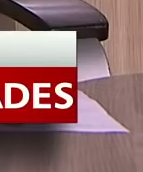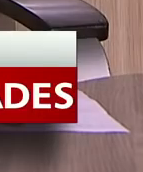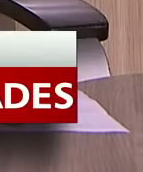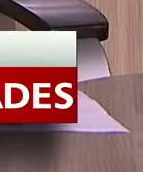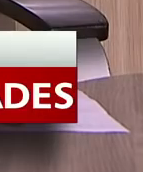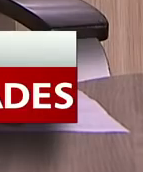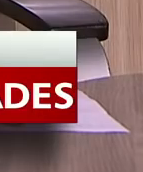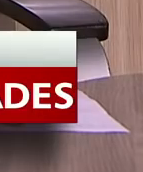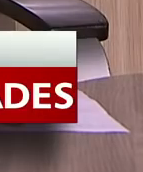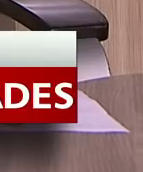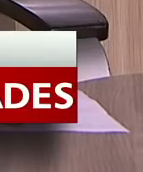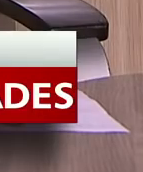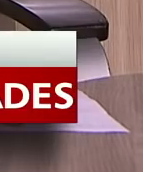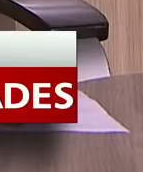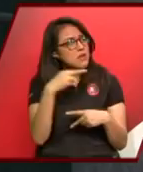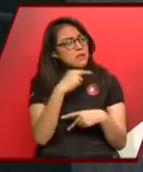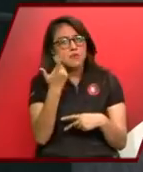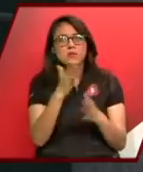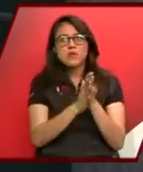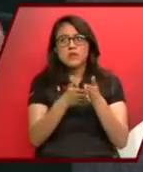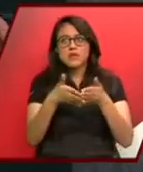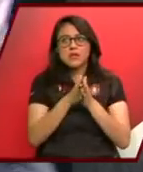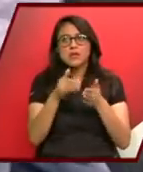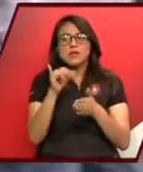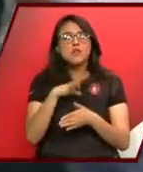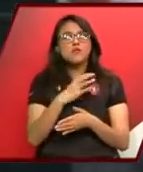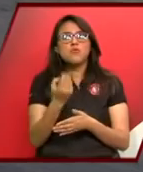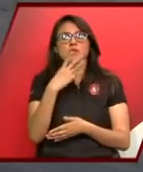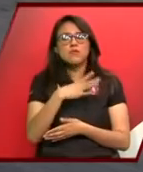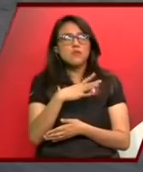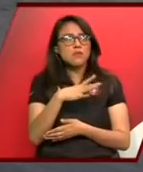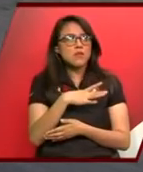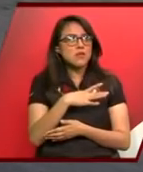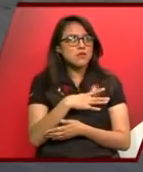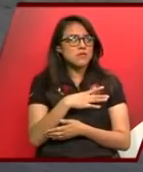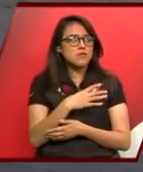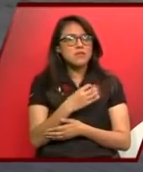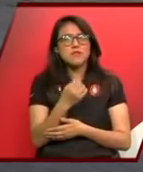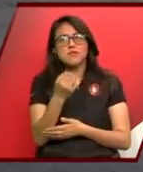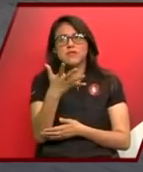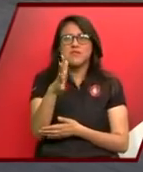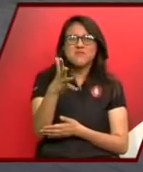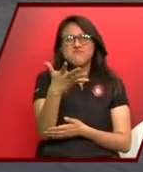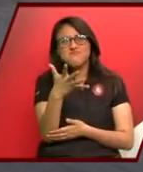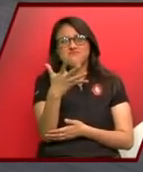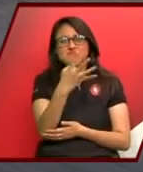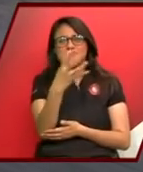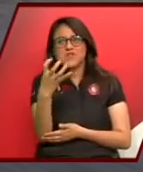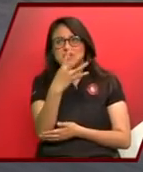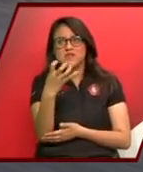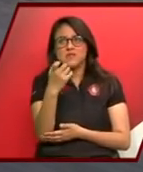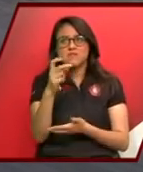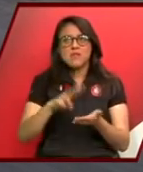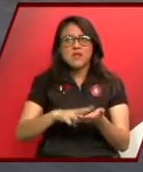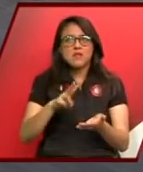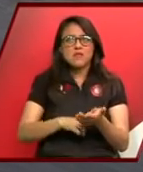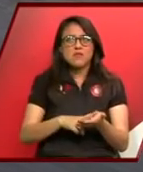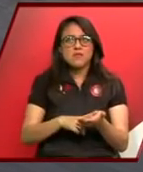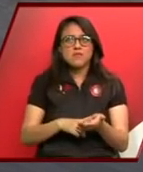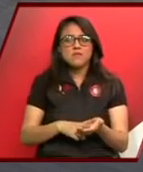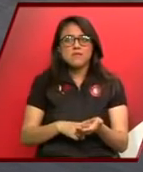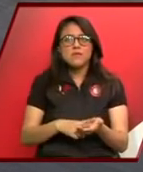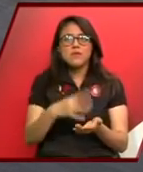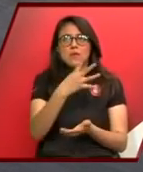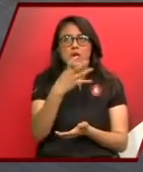lana? Ven, ¿traes tu cartera? Sí. ¿Cuánto traes? ¿Cuánto traigo? Como 400 pesos. Dame 400 pesos, ya tú.